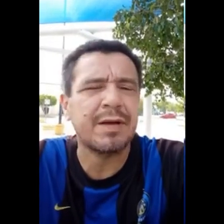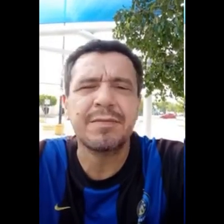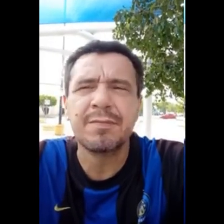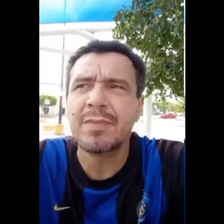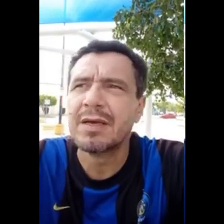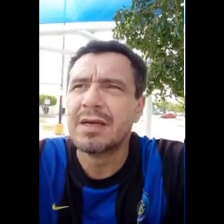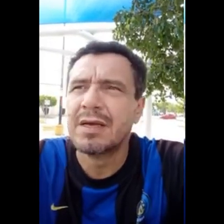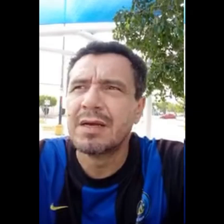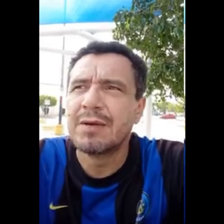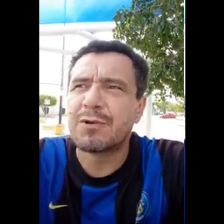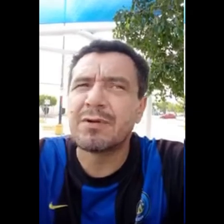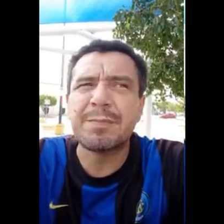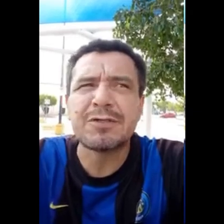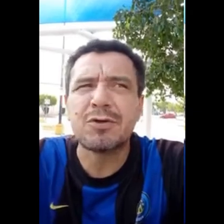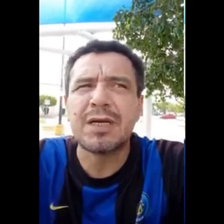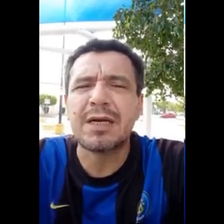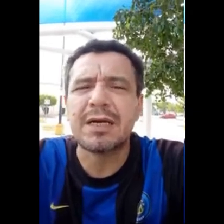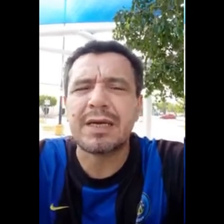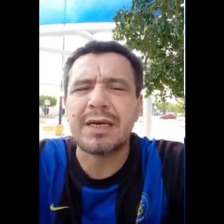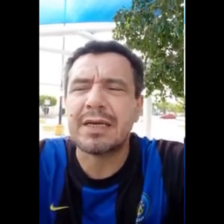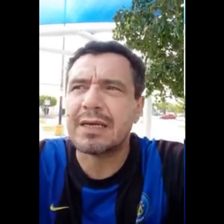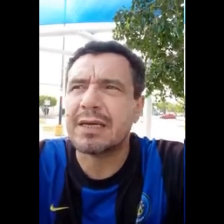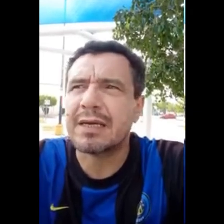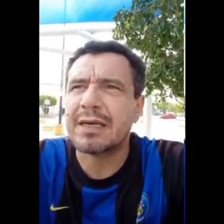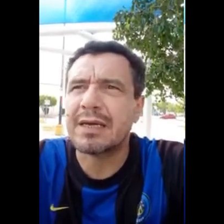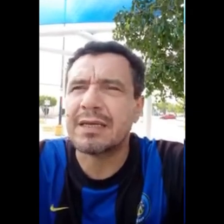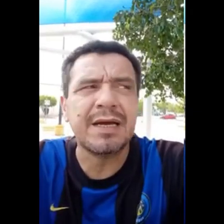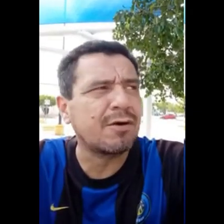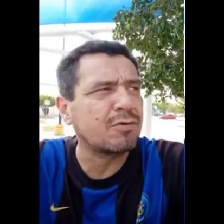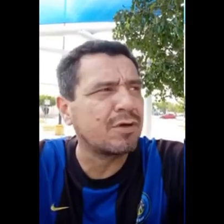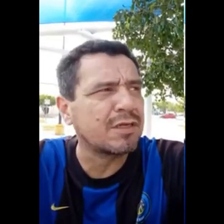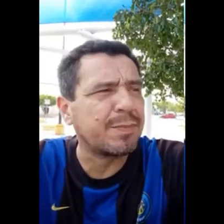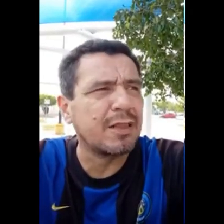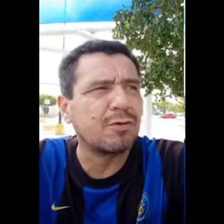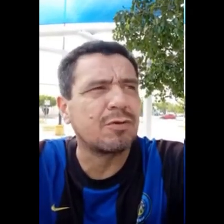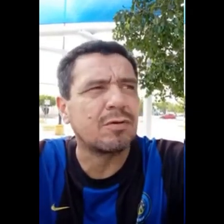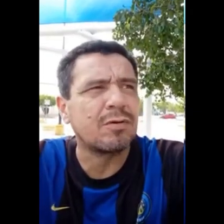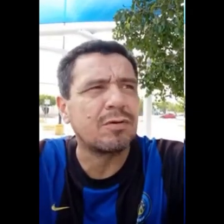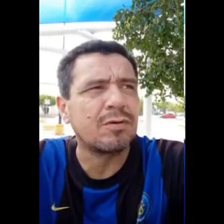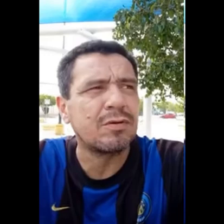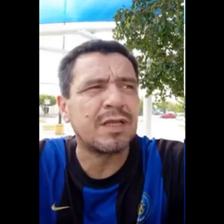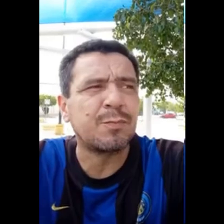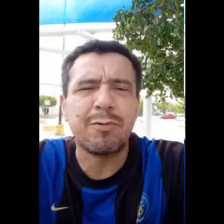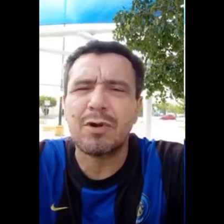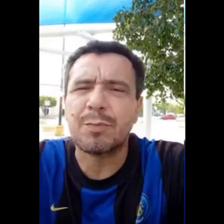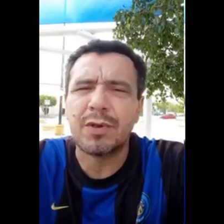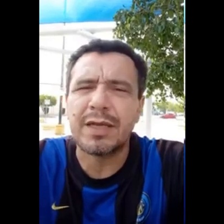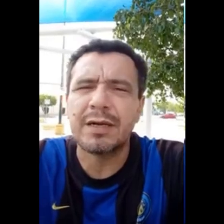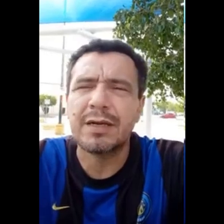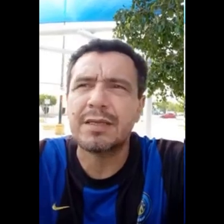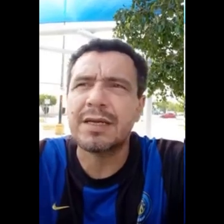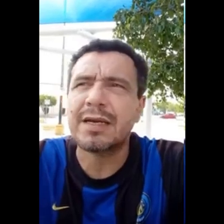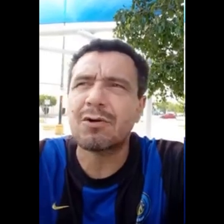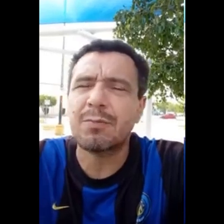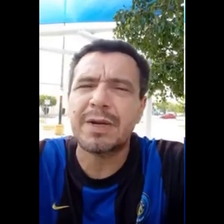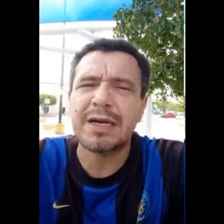va. Porque una persona que llega con todo el respaldo del pueblo al poder